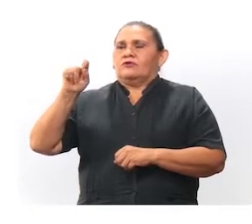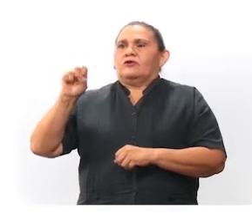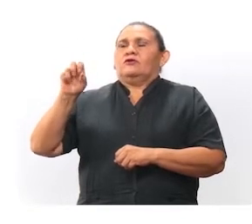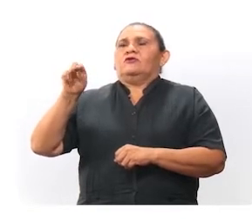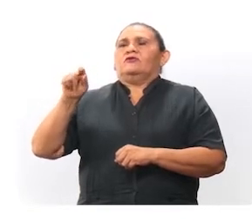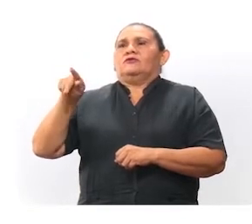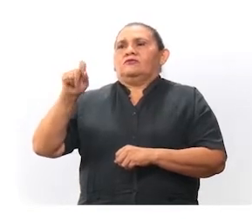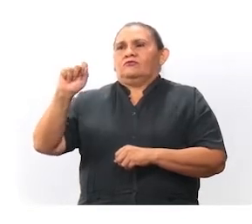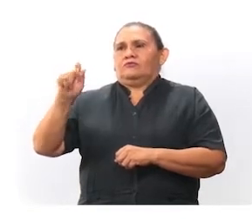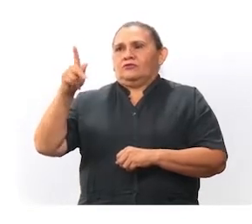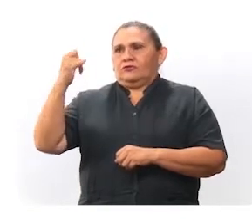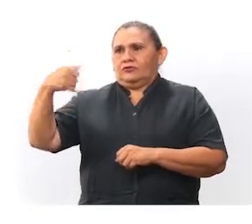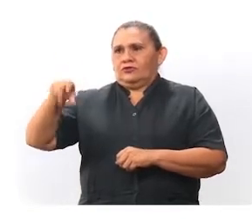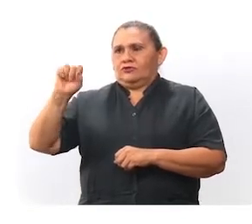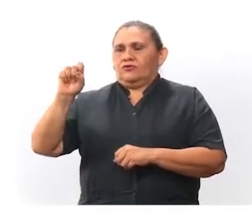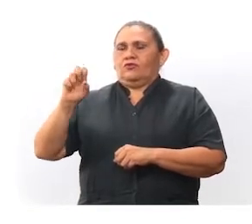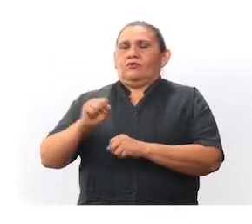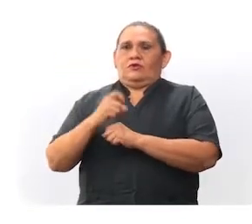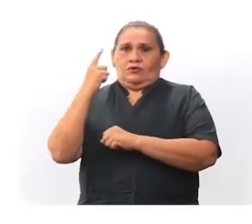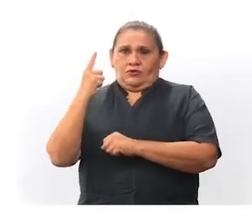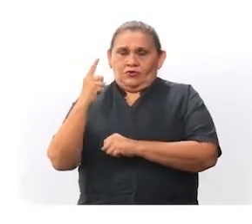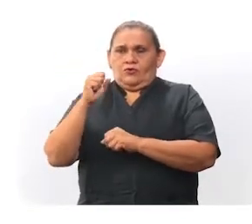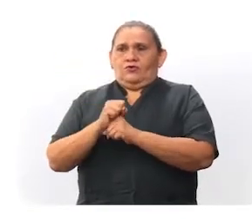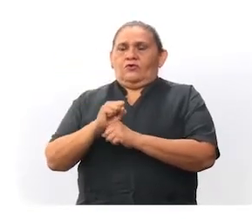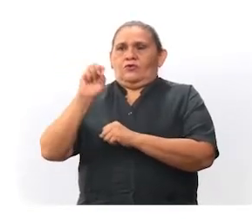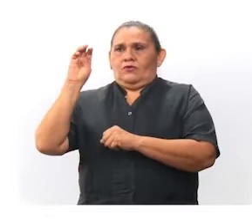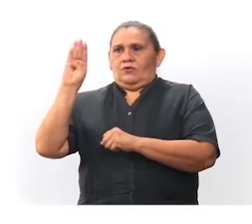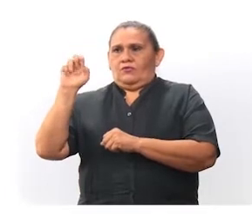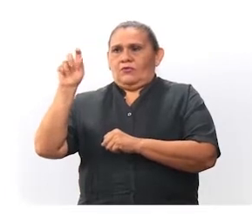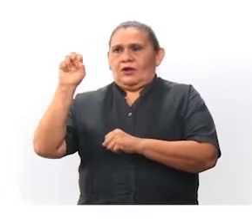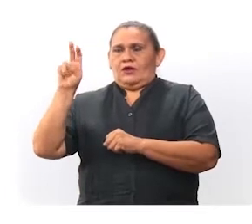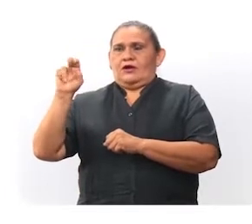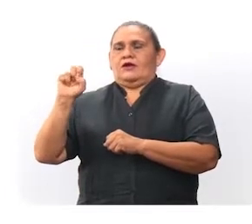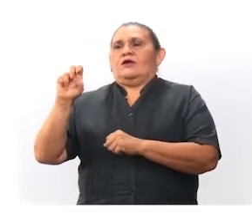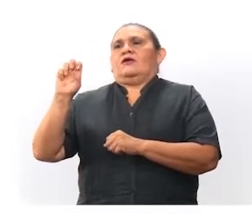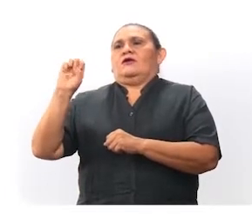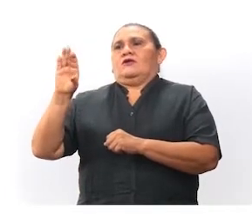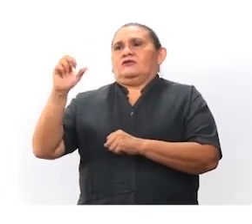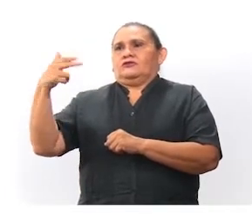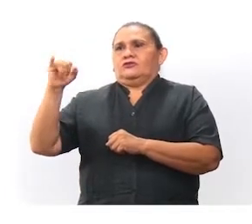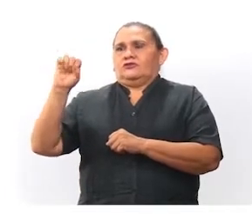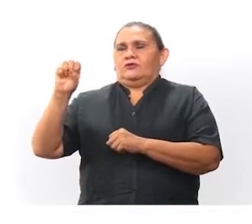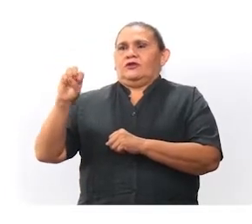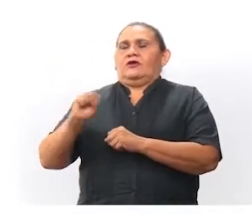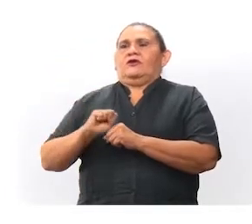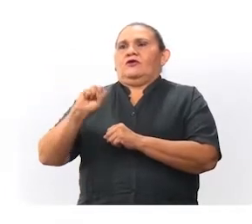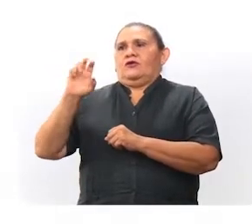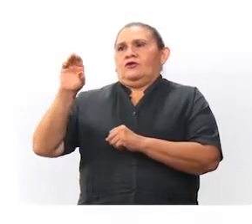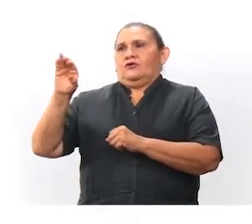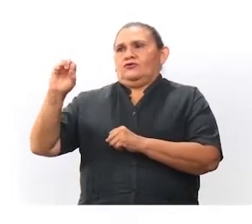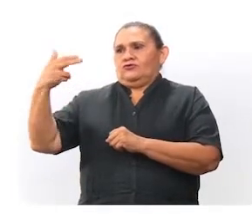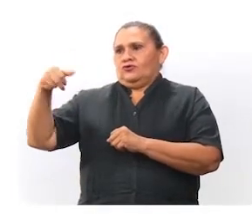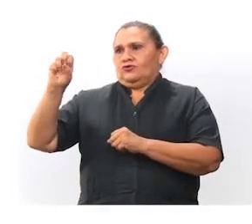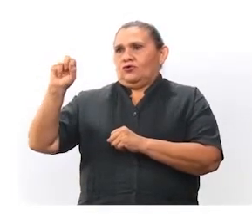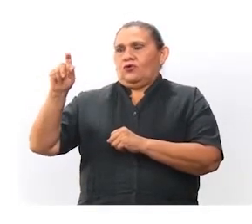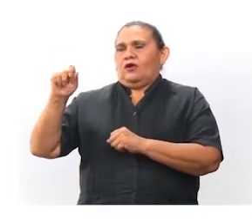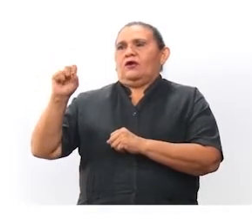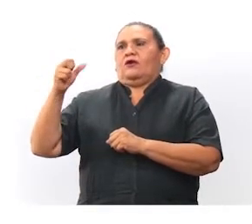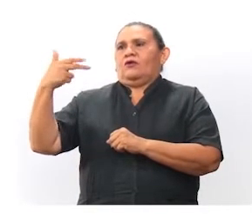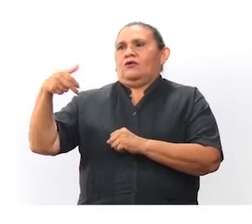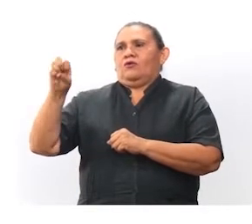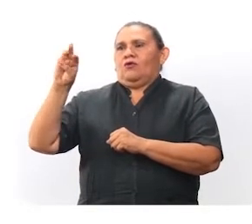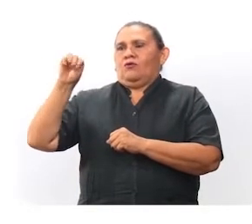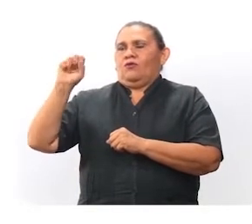y Yaxcucul y 1 más en Aquil, Baca, Chancom, Chapap, Chichimilá, Xixuluc Pueblo, Chocholá, Jomún,